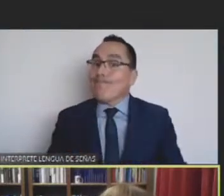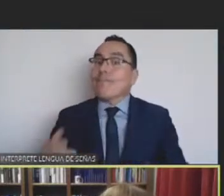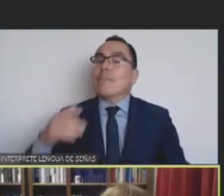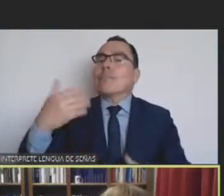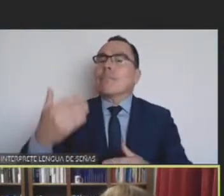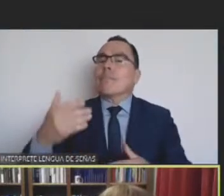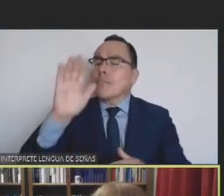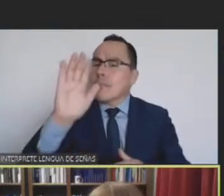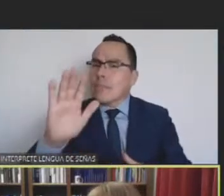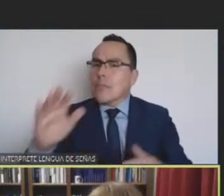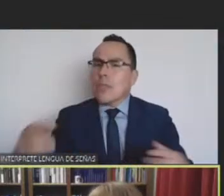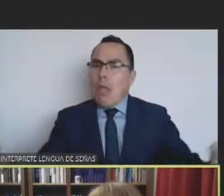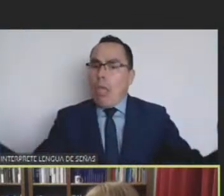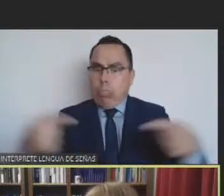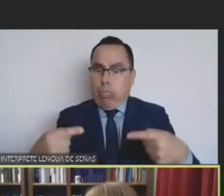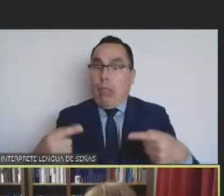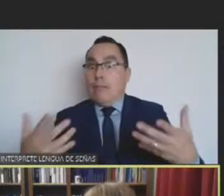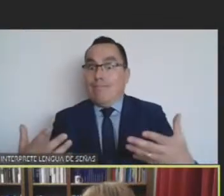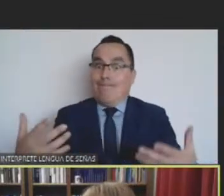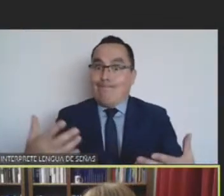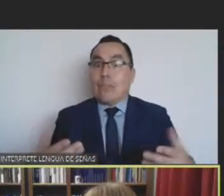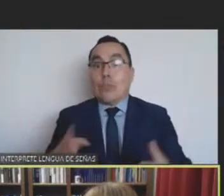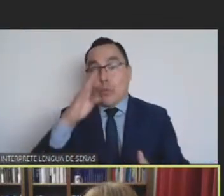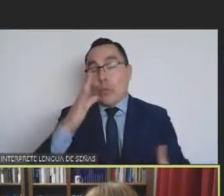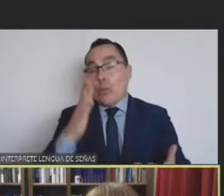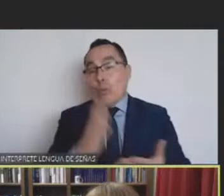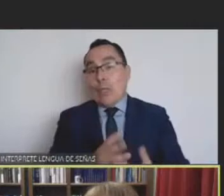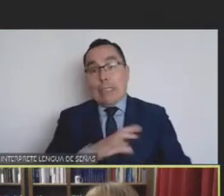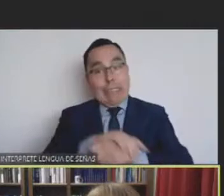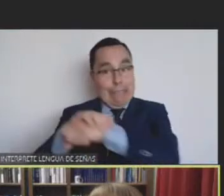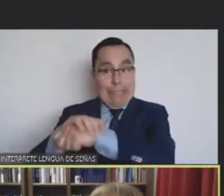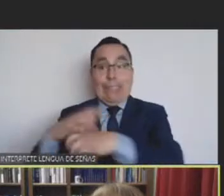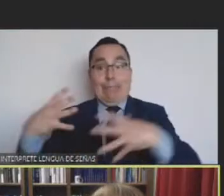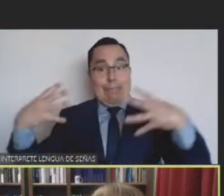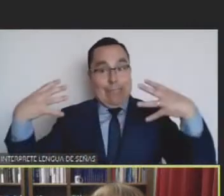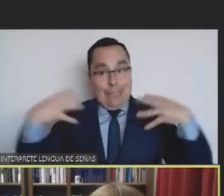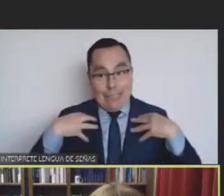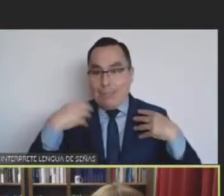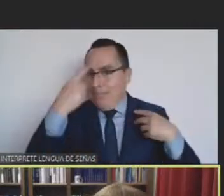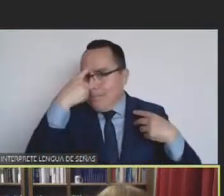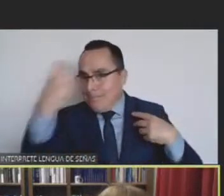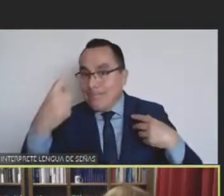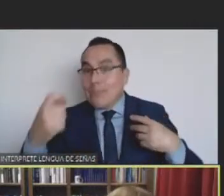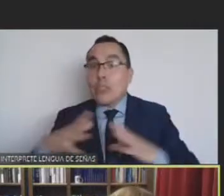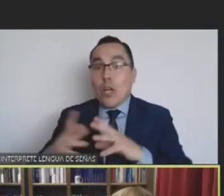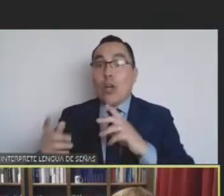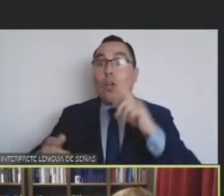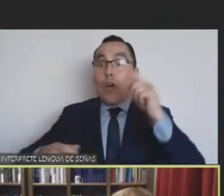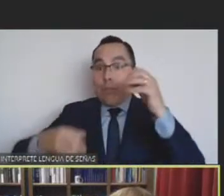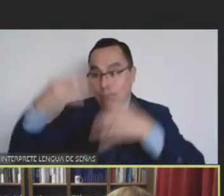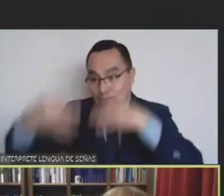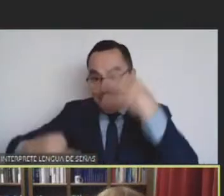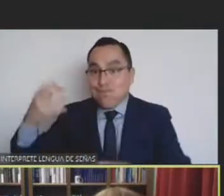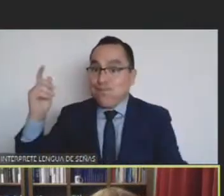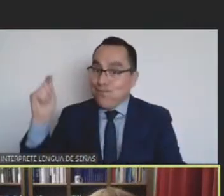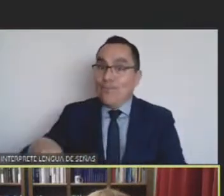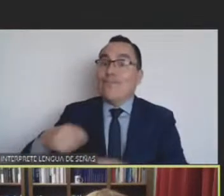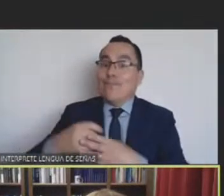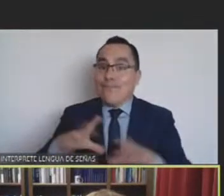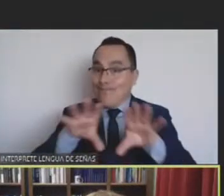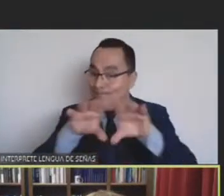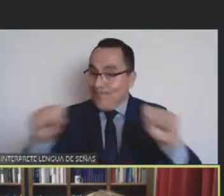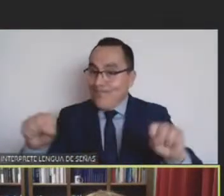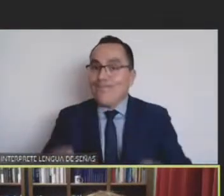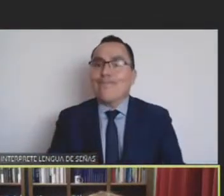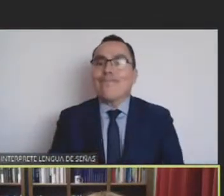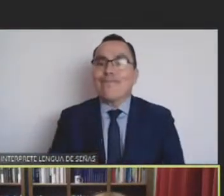tensionarse entre sí, y que es un gran deber, ¿no es cierto?, de los jueces, el vincularlos y armonizarlos también.